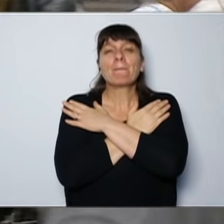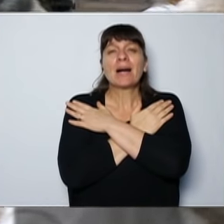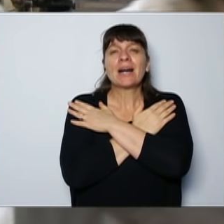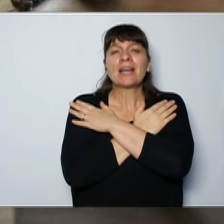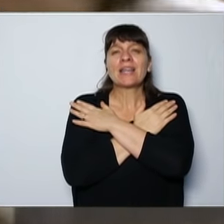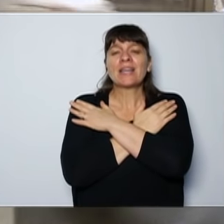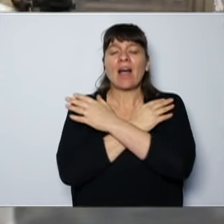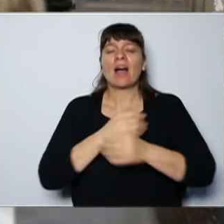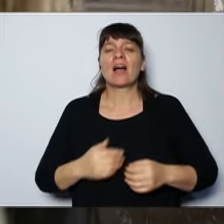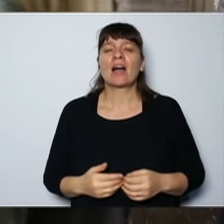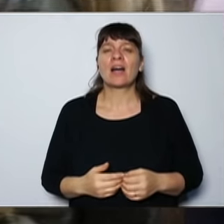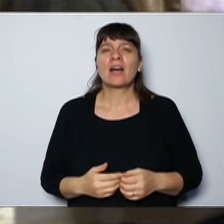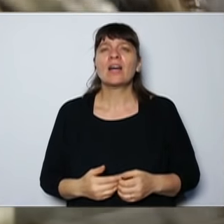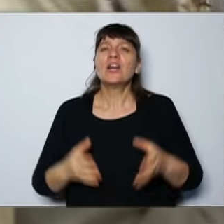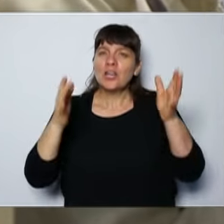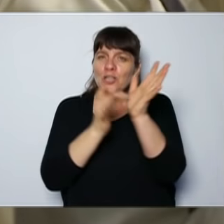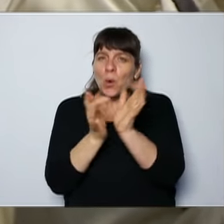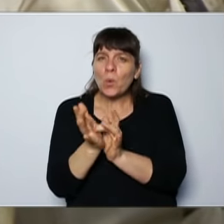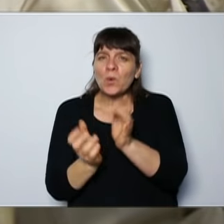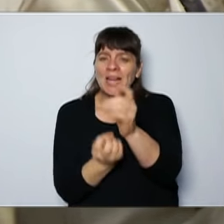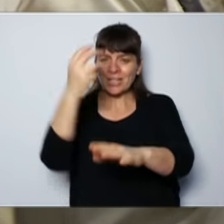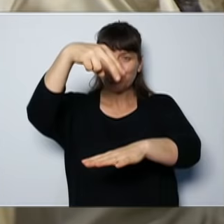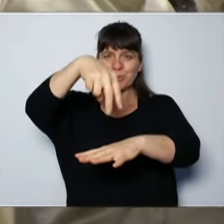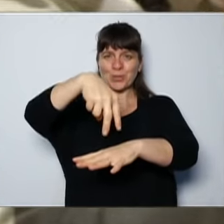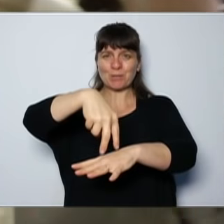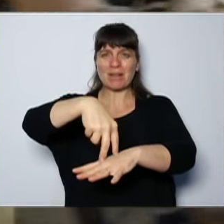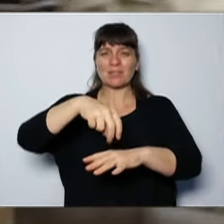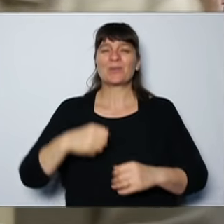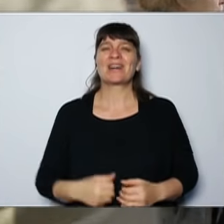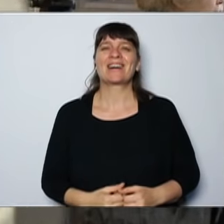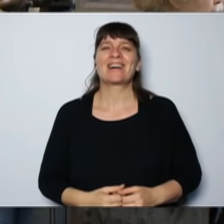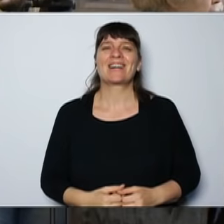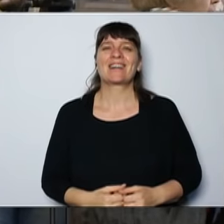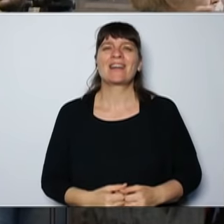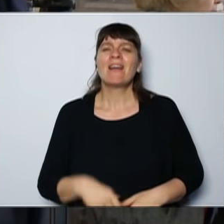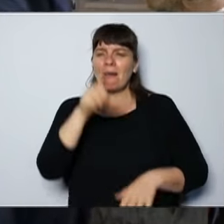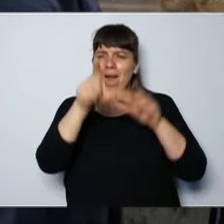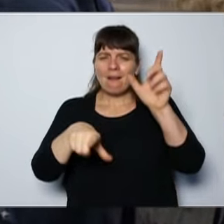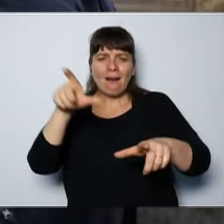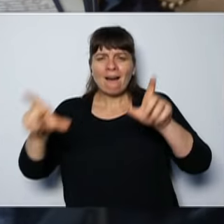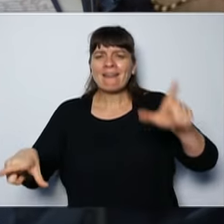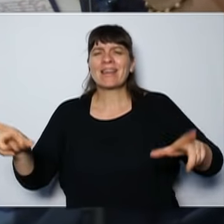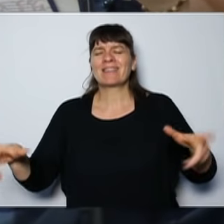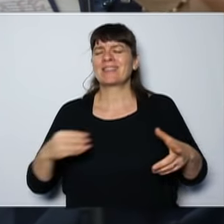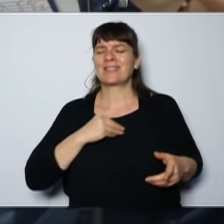con Santa María y un Jesús pascual.